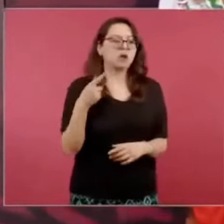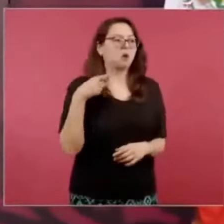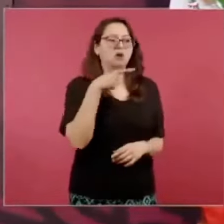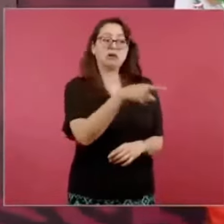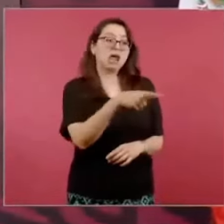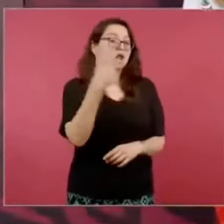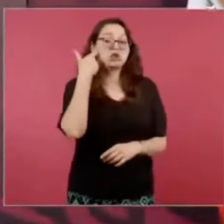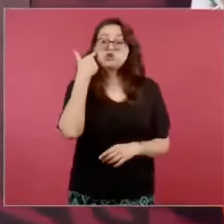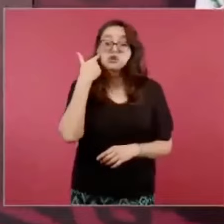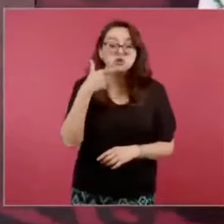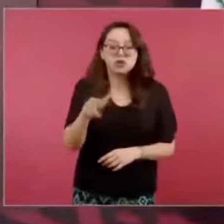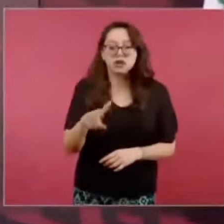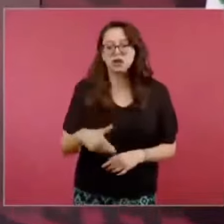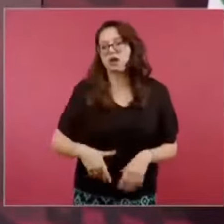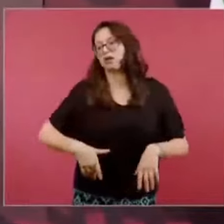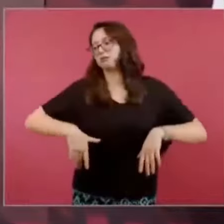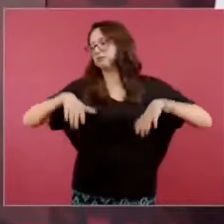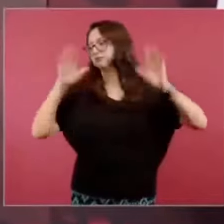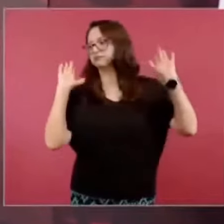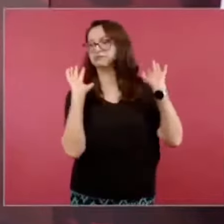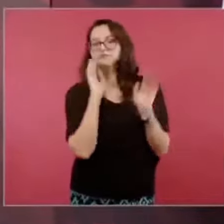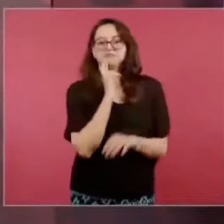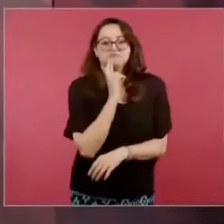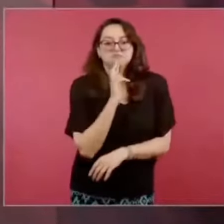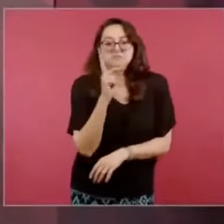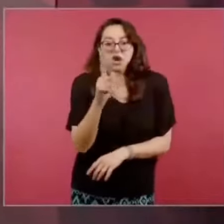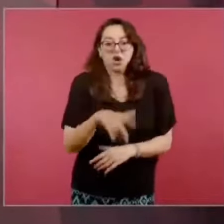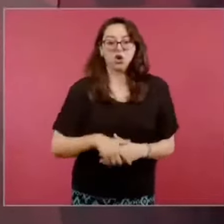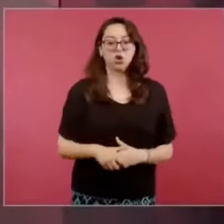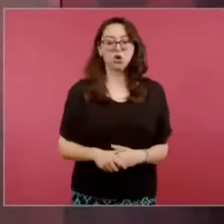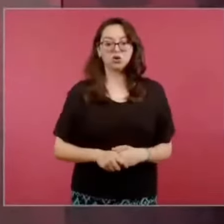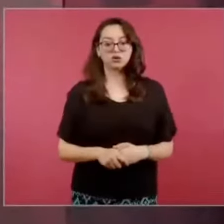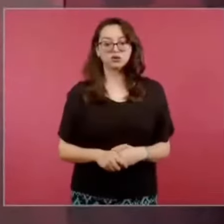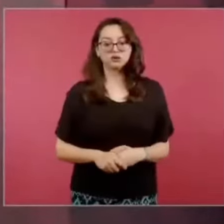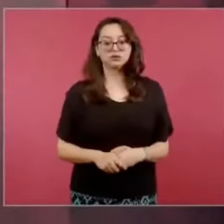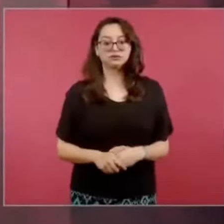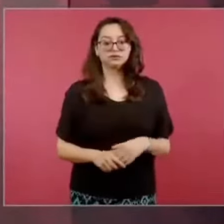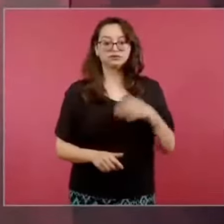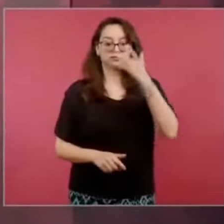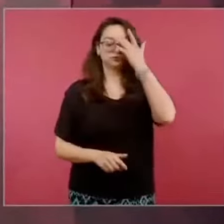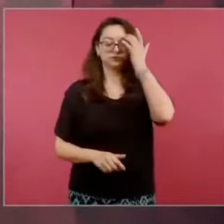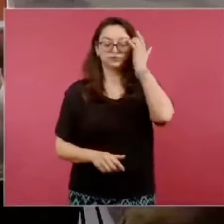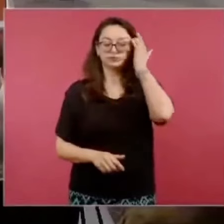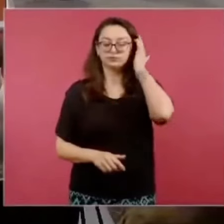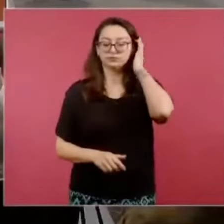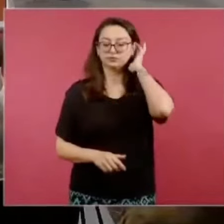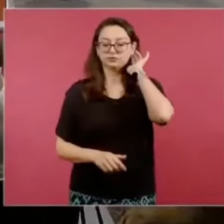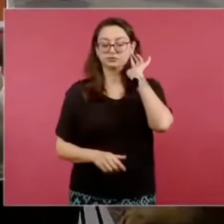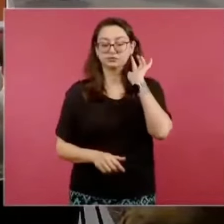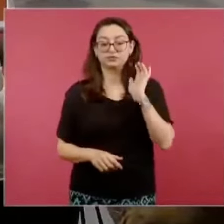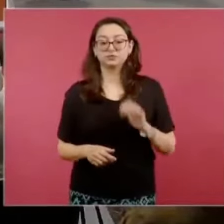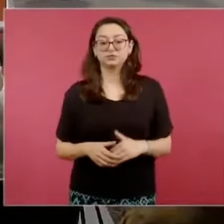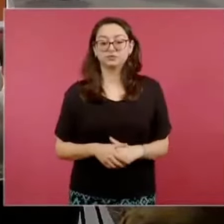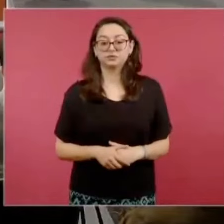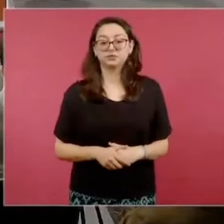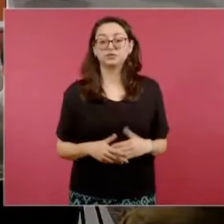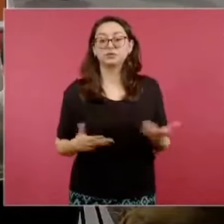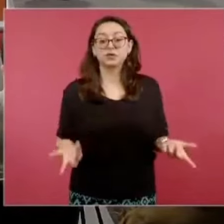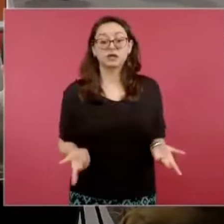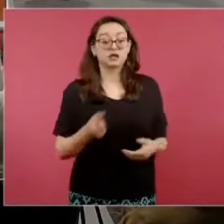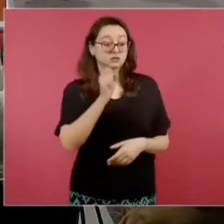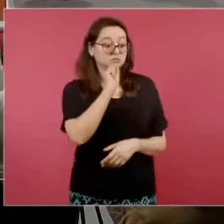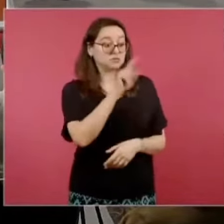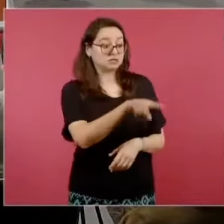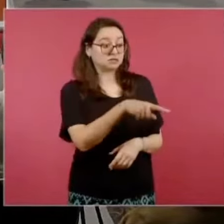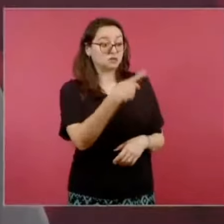sus mismos amigos de clase, pero no de escuela, sino de clase social